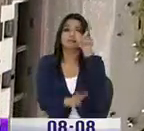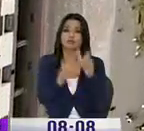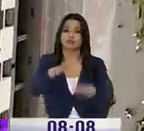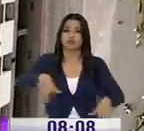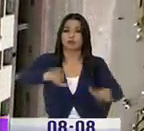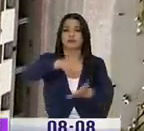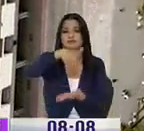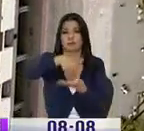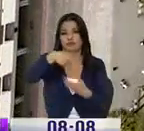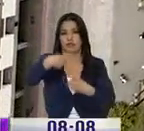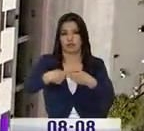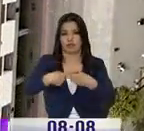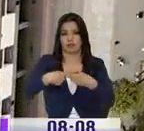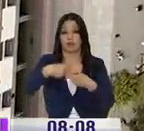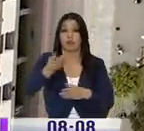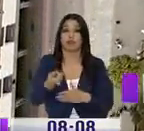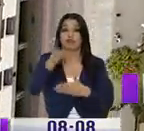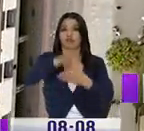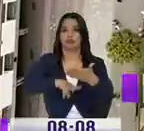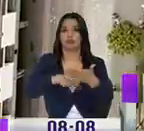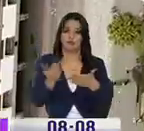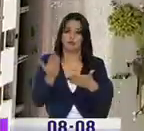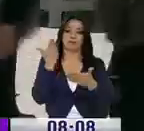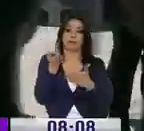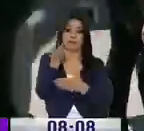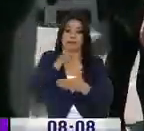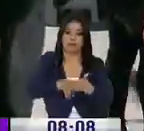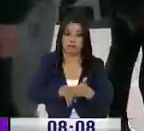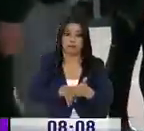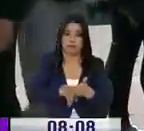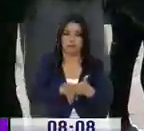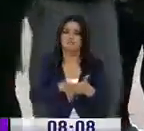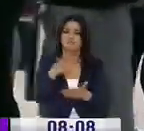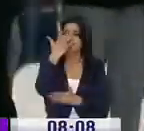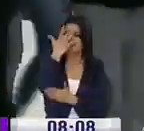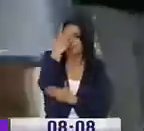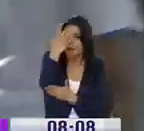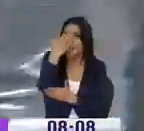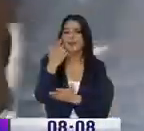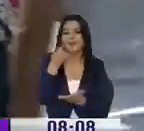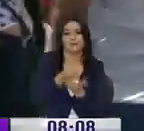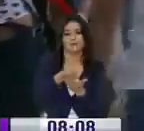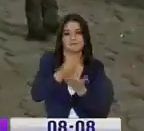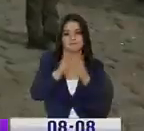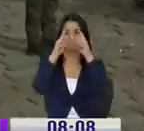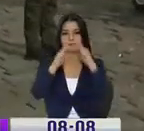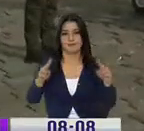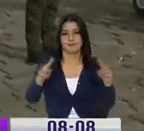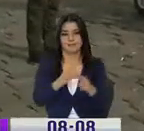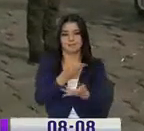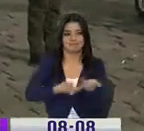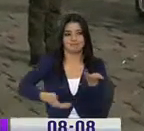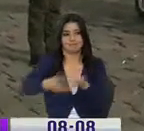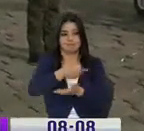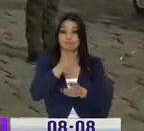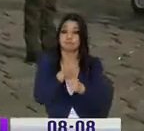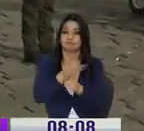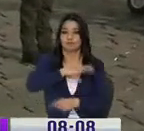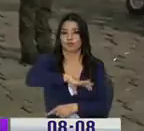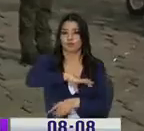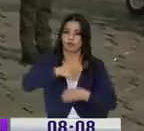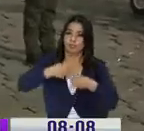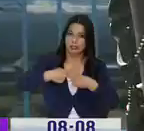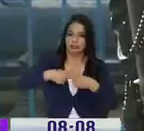centro histórico, es decir, el doble que en otros meses del año, debido principalmente a las compras navideñas, por lo cual el municipio de Quito y